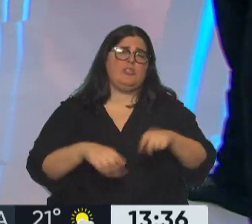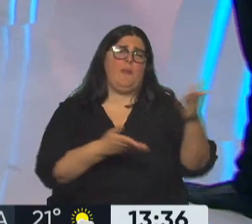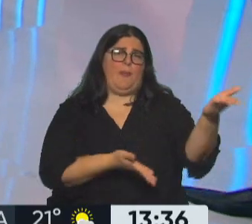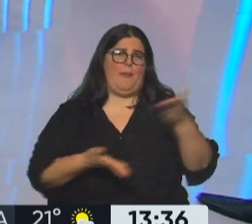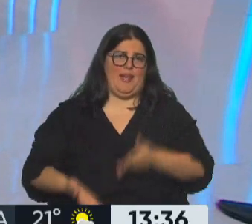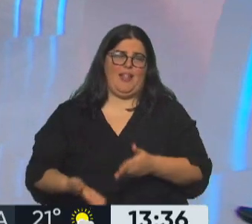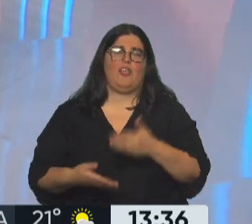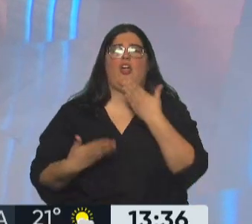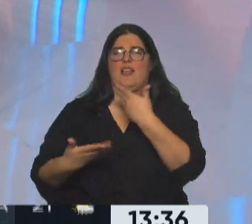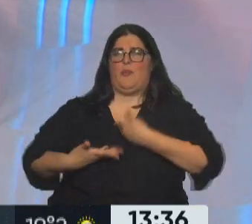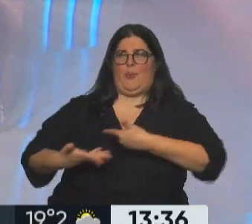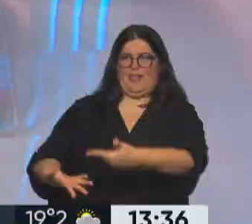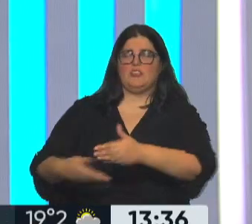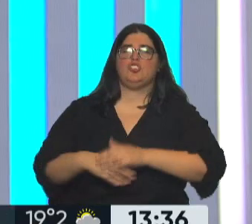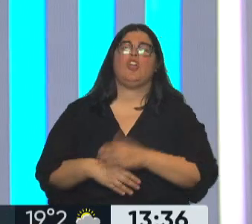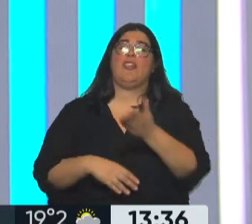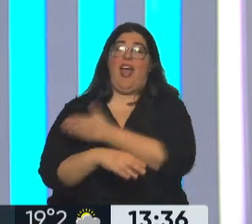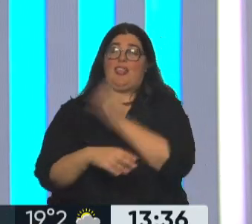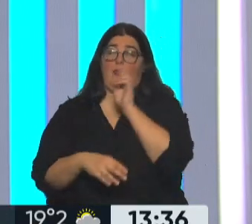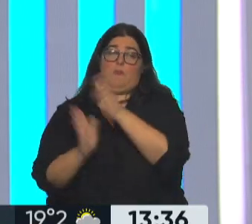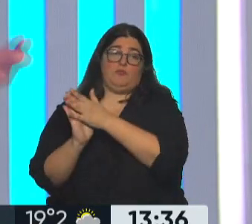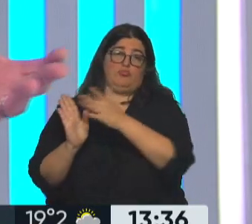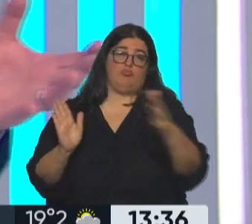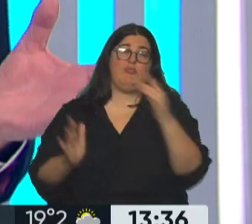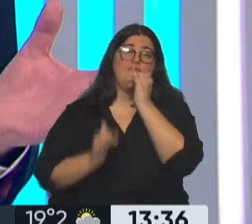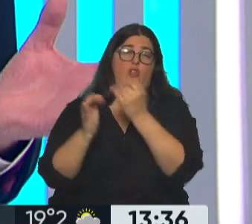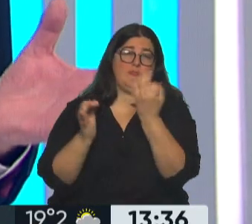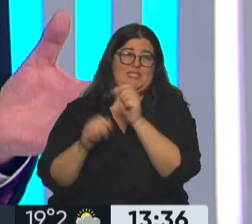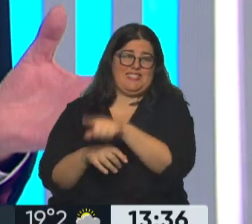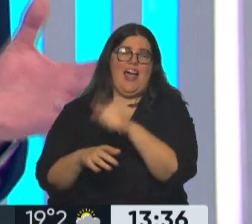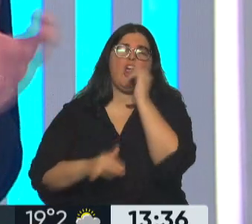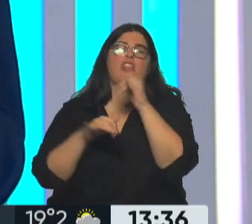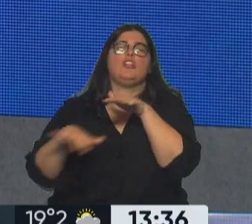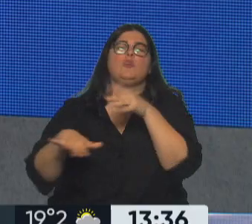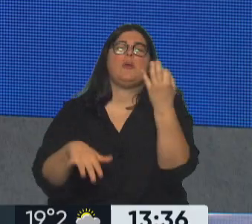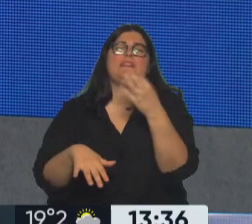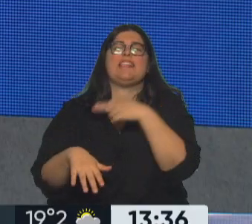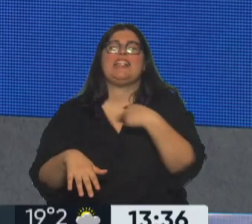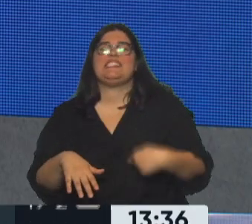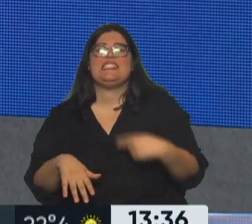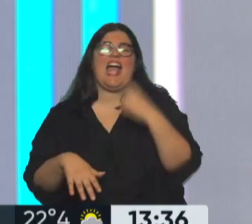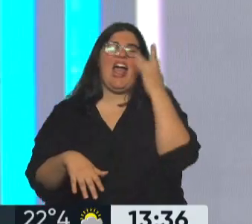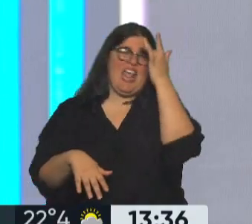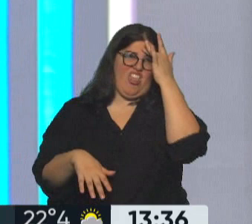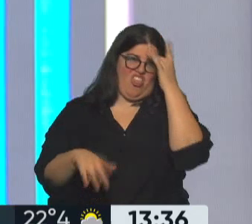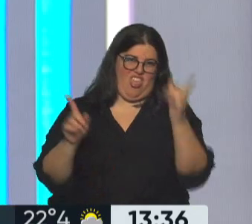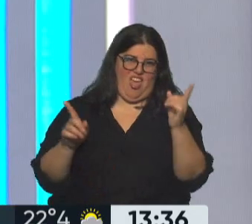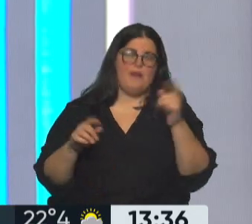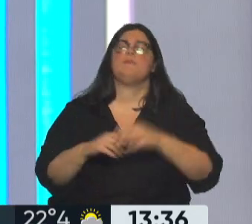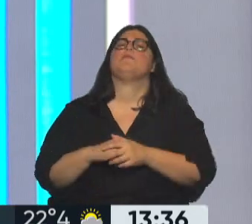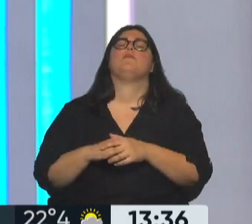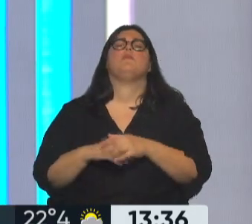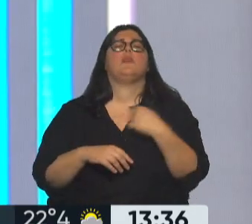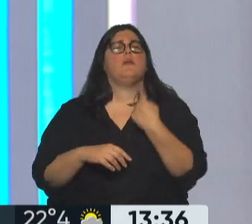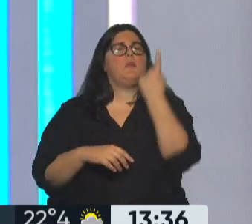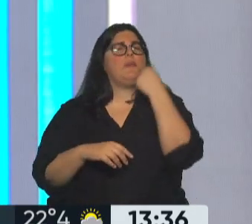invitación. Bueno, recién en el informe especial contamos un poco la situación entre la India y China. Y la primera pregunta, tienen un conflicto